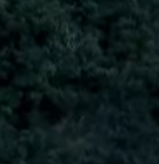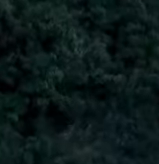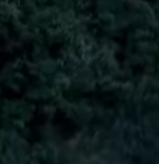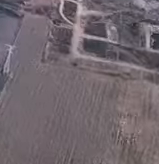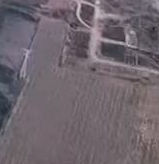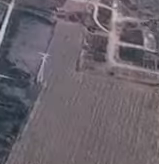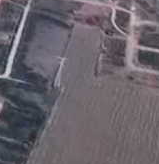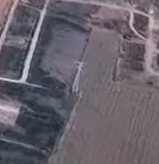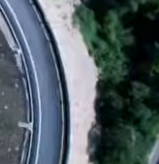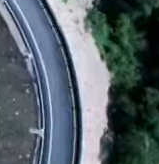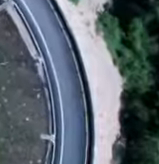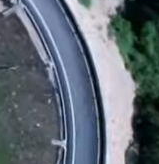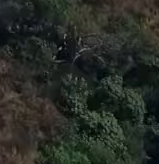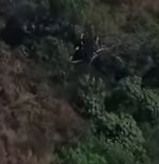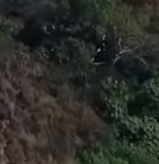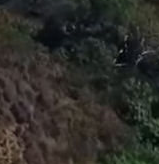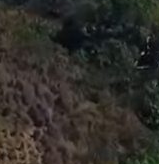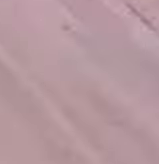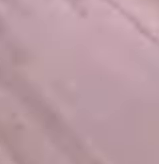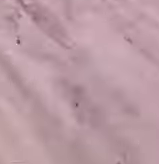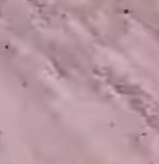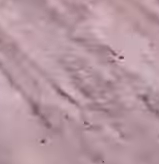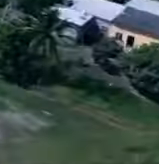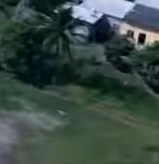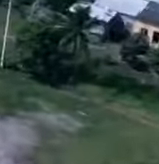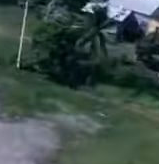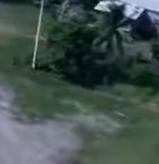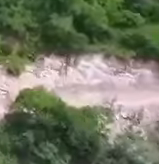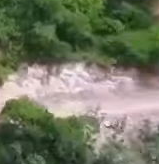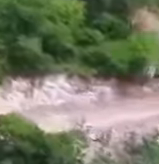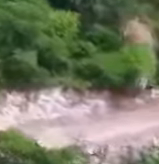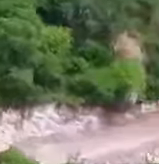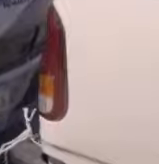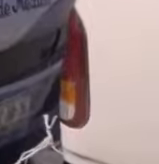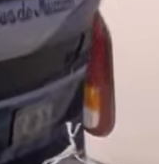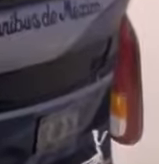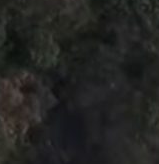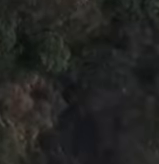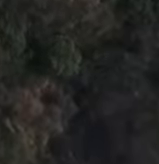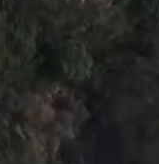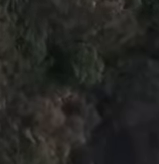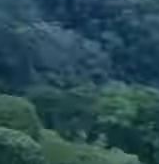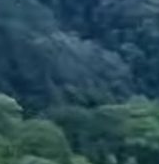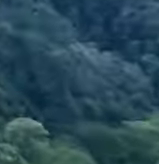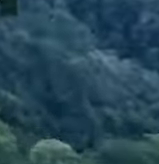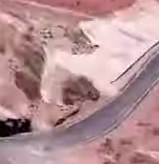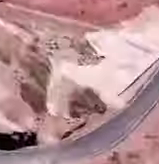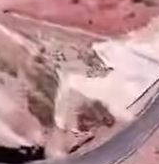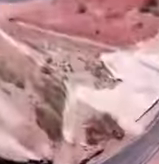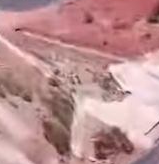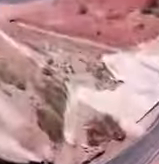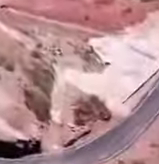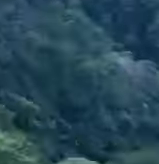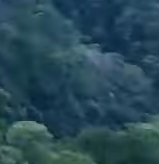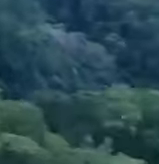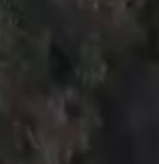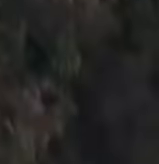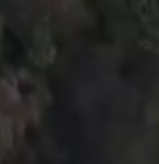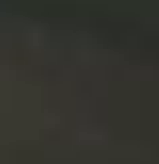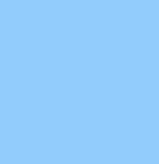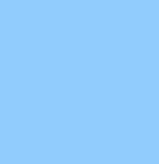Construimos y rehabilitamos infraestructura para que llegar sea accesible para todas y todos. Más de 8.000 kilómetros